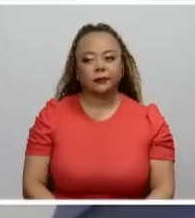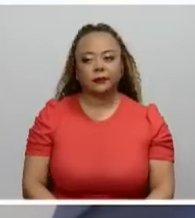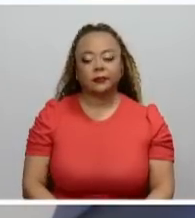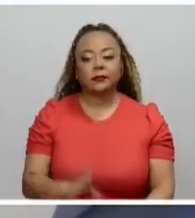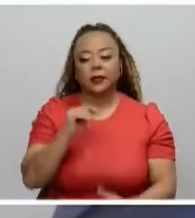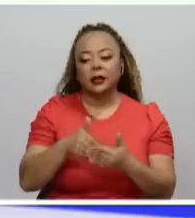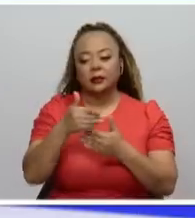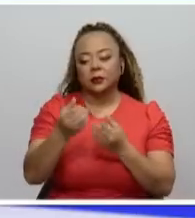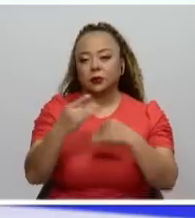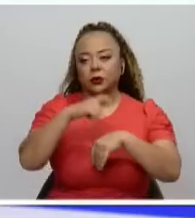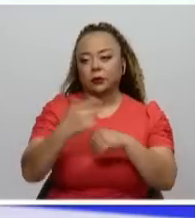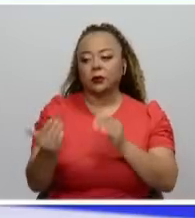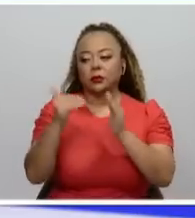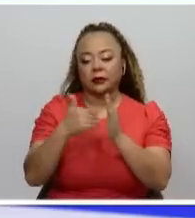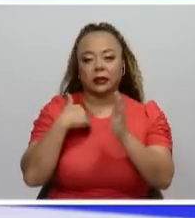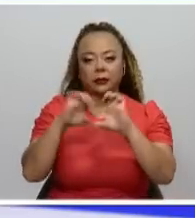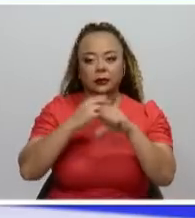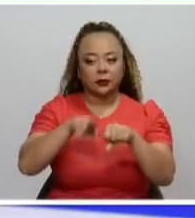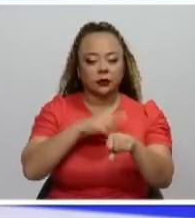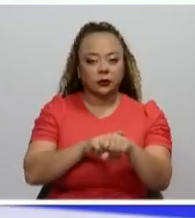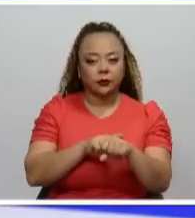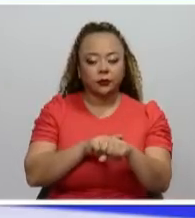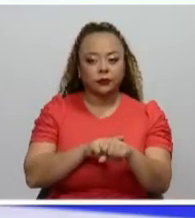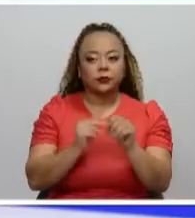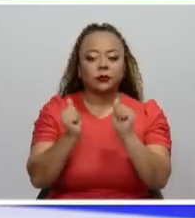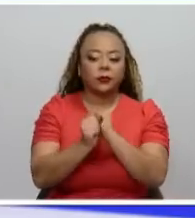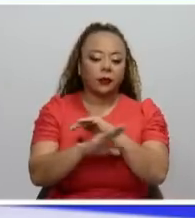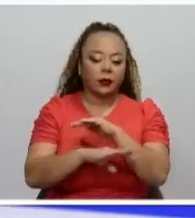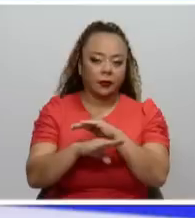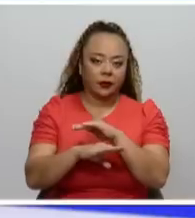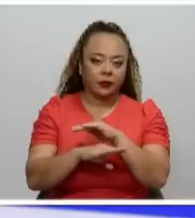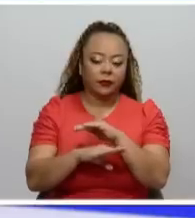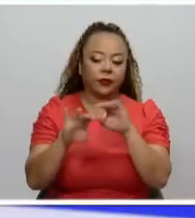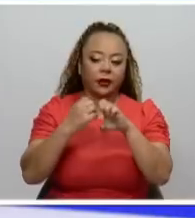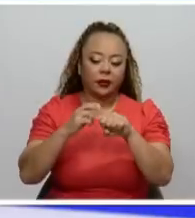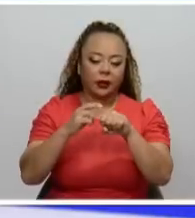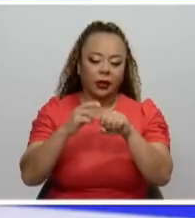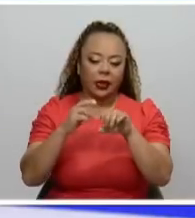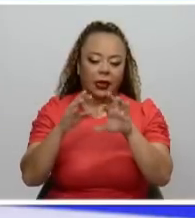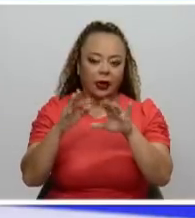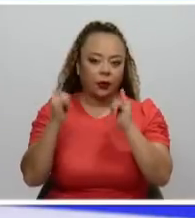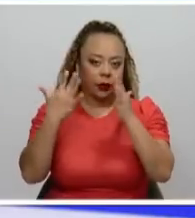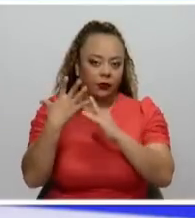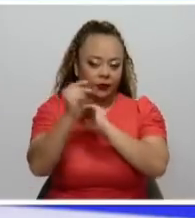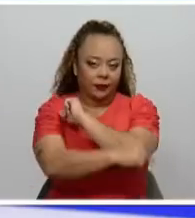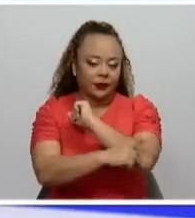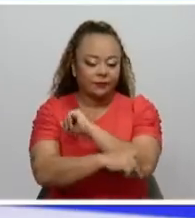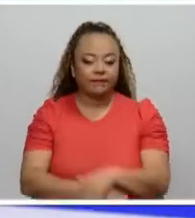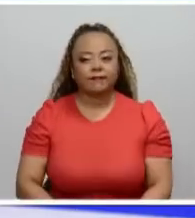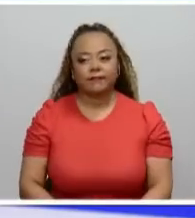después de mucho tiempo volvemos a tener una selección con base en legionarios y no con base en campeonato nacional